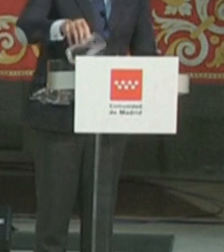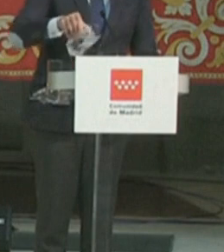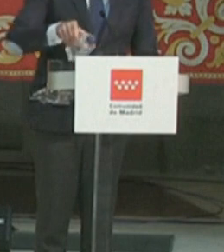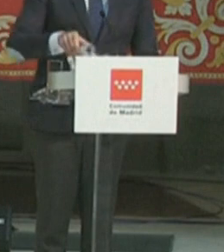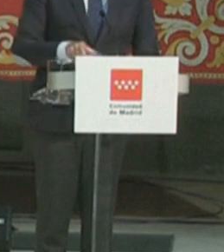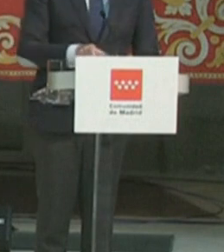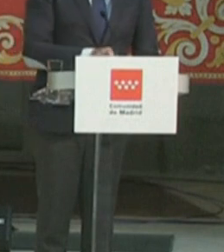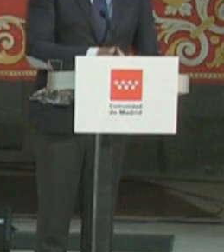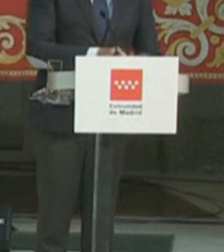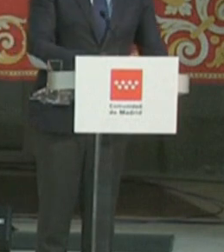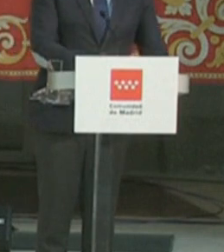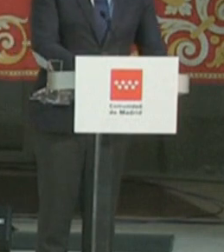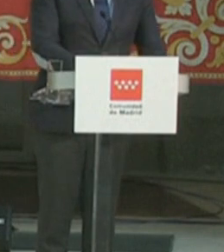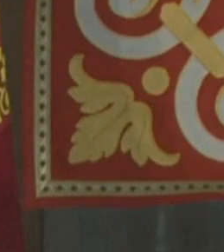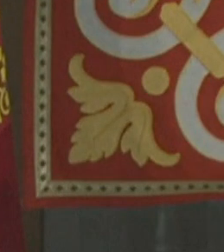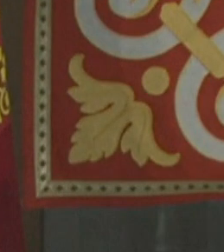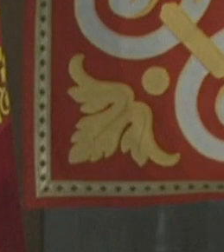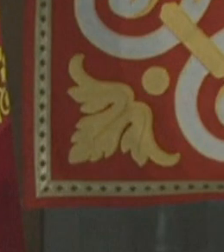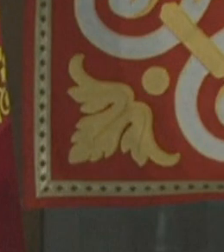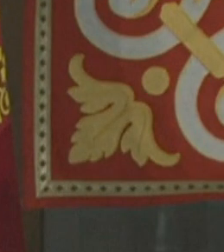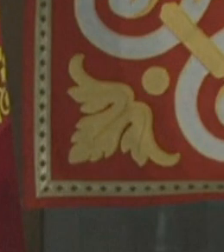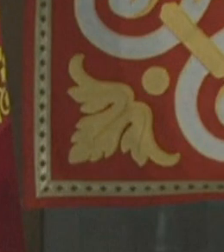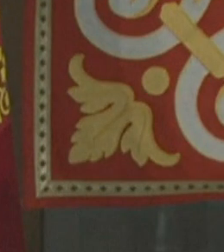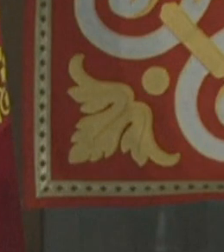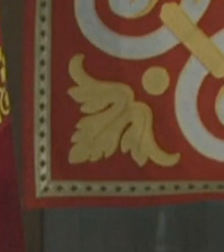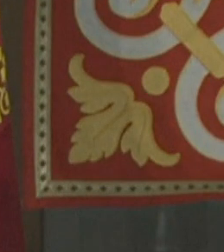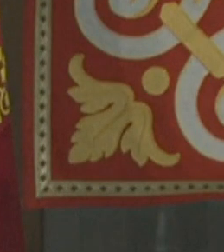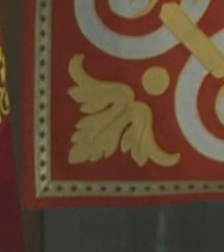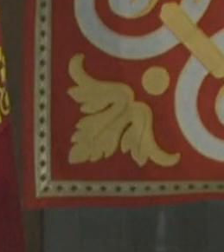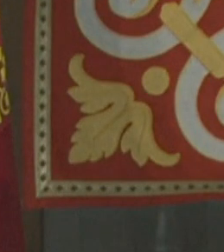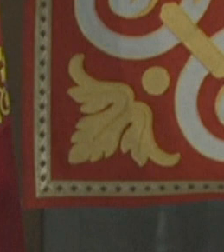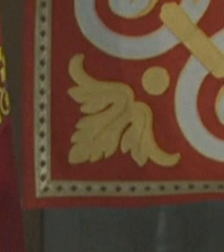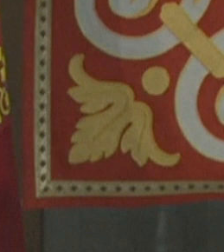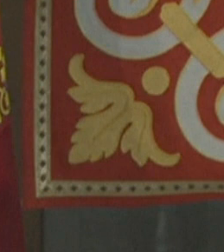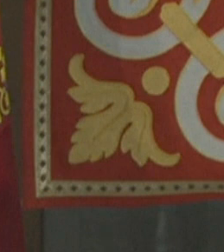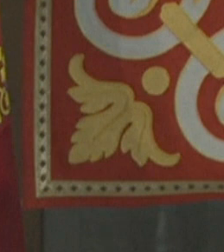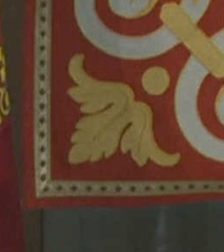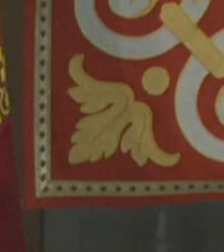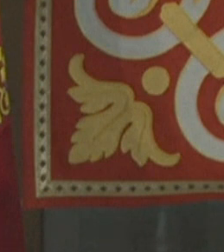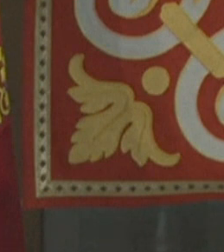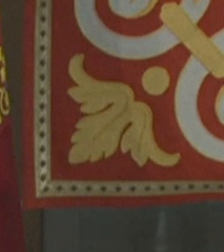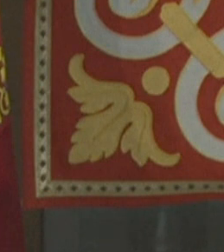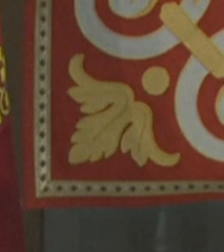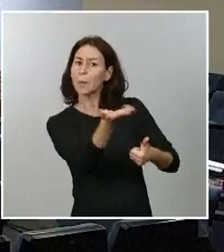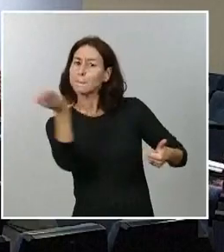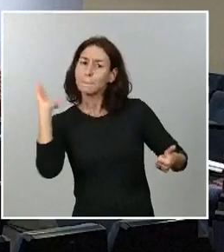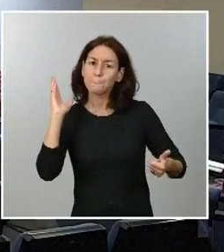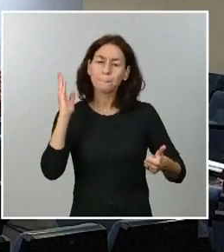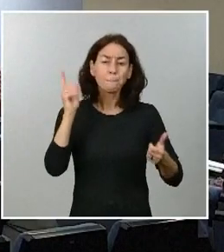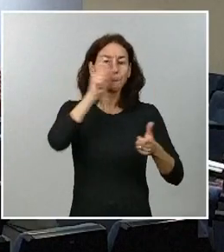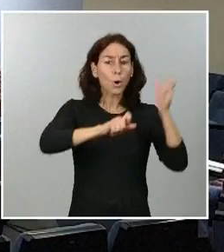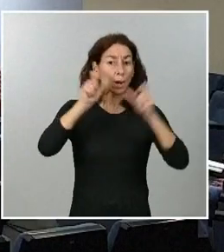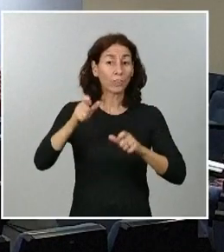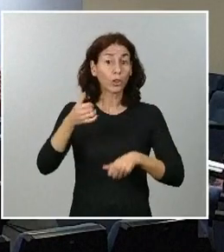Madrid, único territorio en el que está vigente el estado de alarma, encabeza las nuevas notificaciones. El gobierno regional,